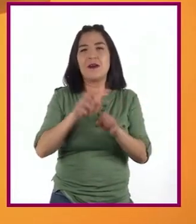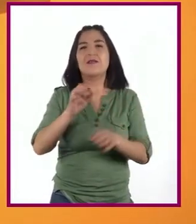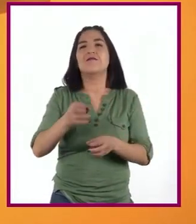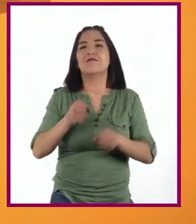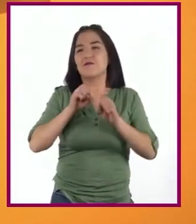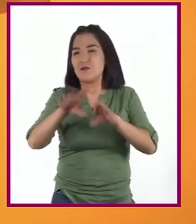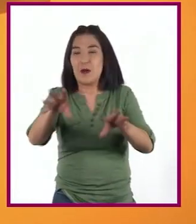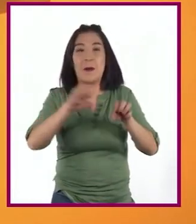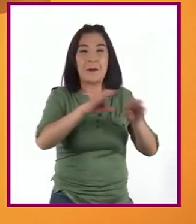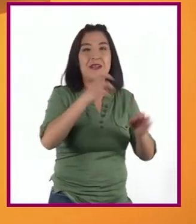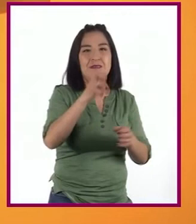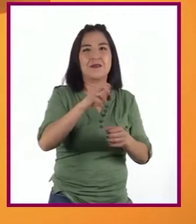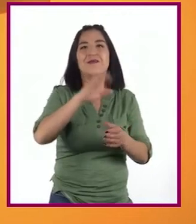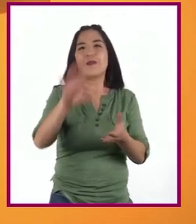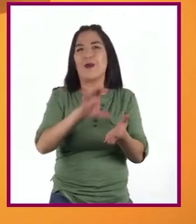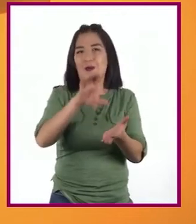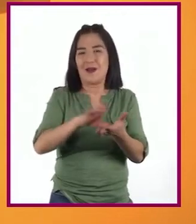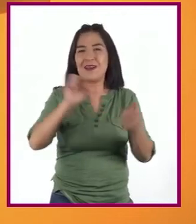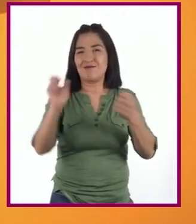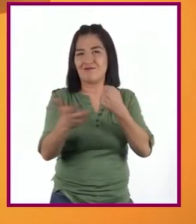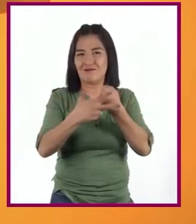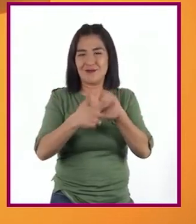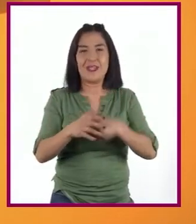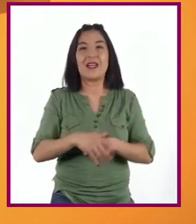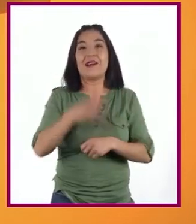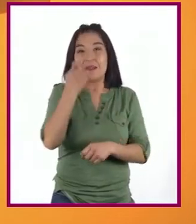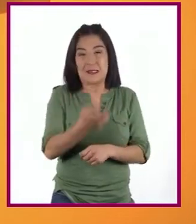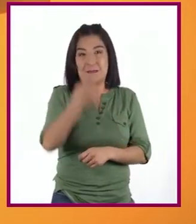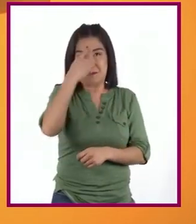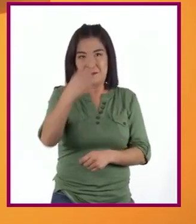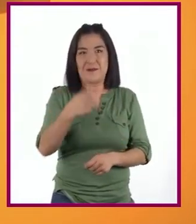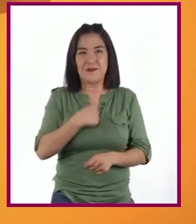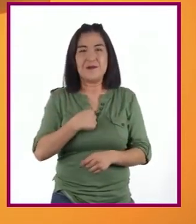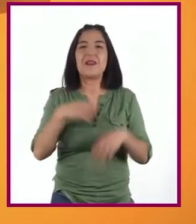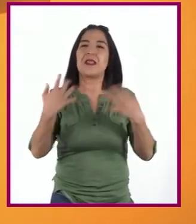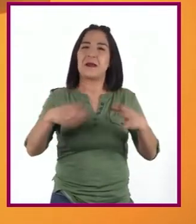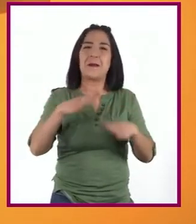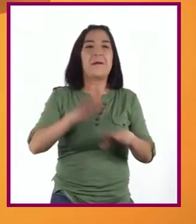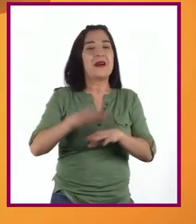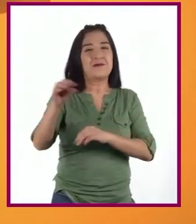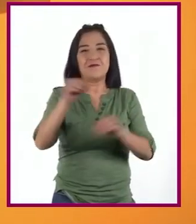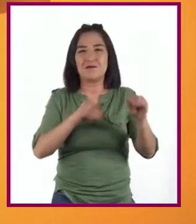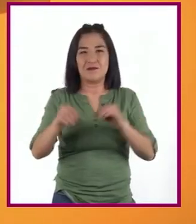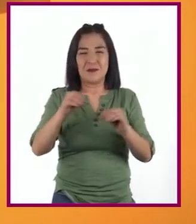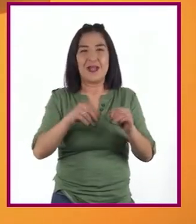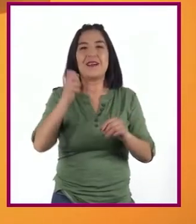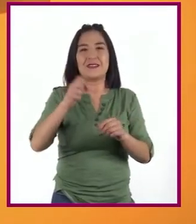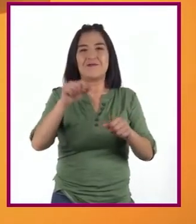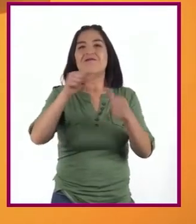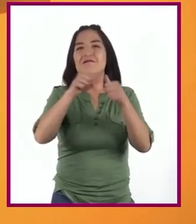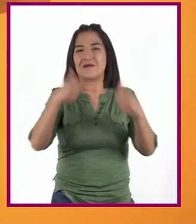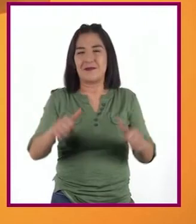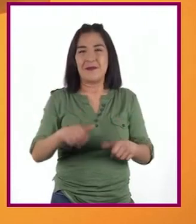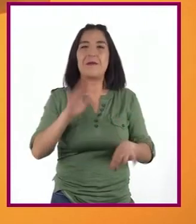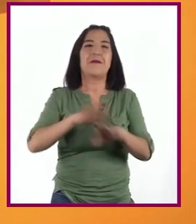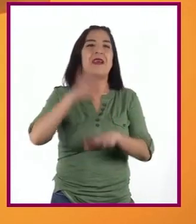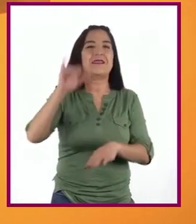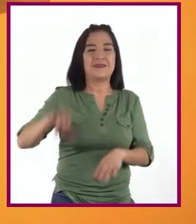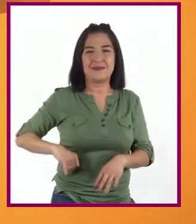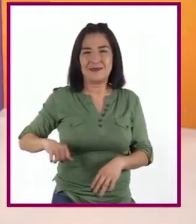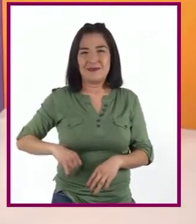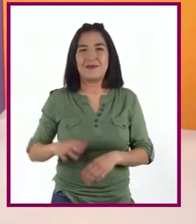todavía eran colonias europeas. Eso lo vuelve para mí uno de los movimientos artísticos más